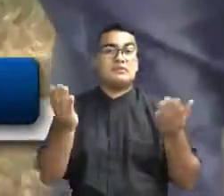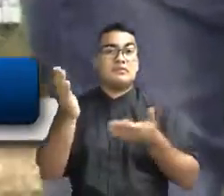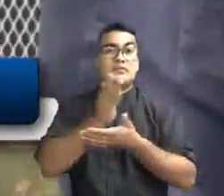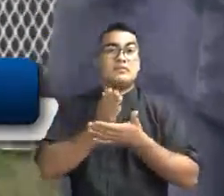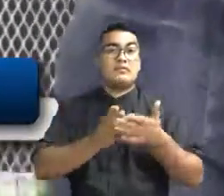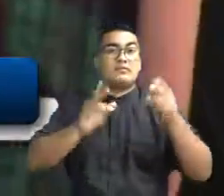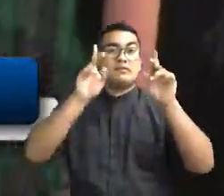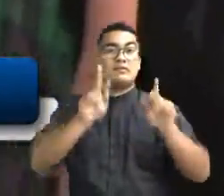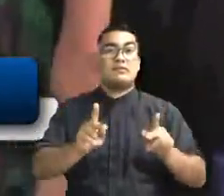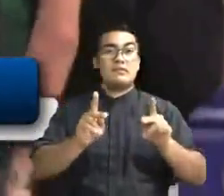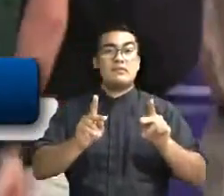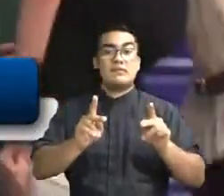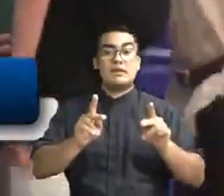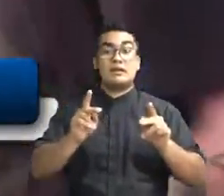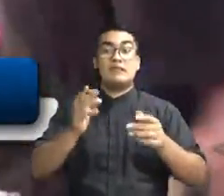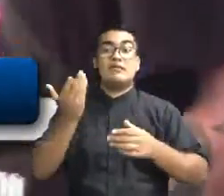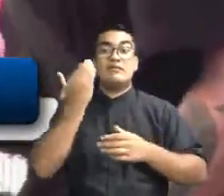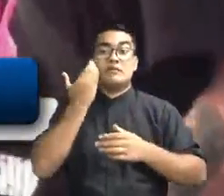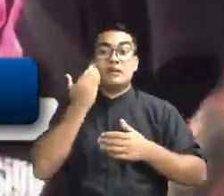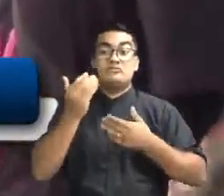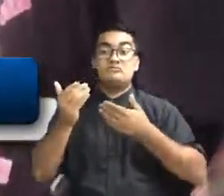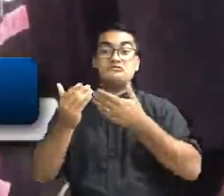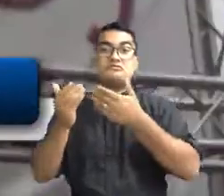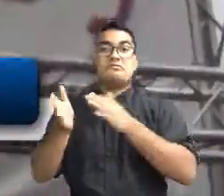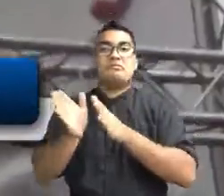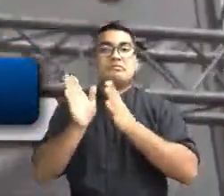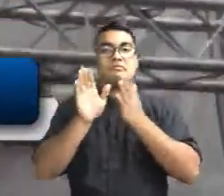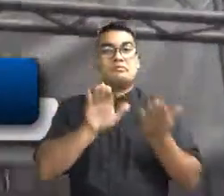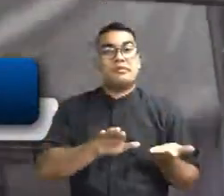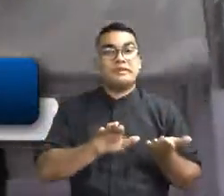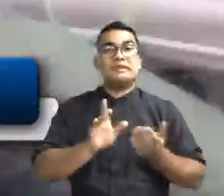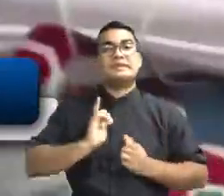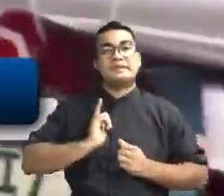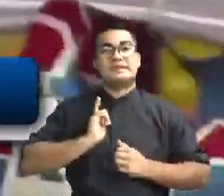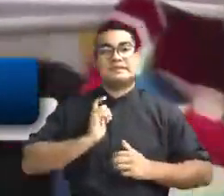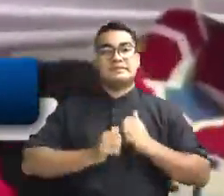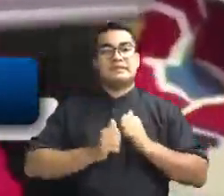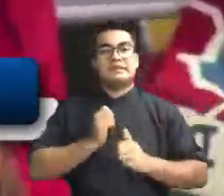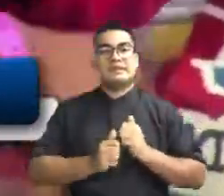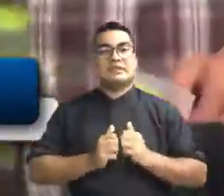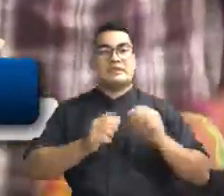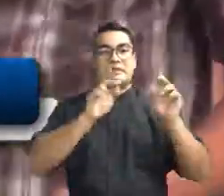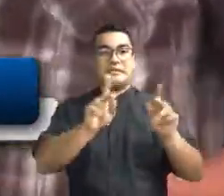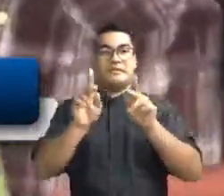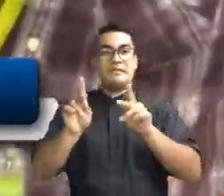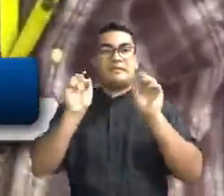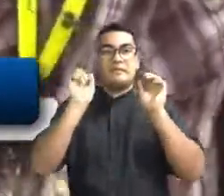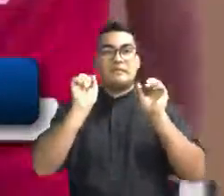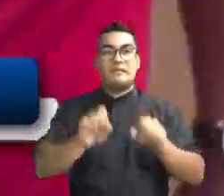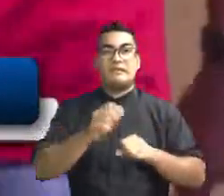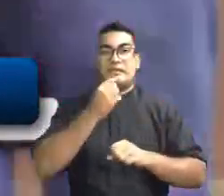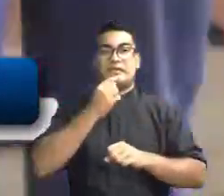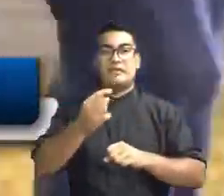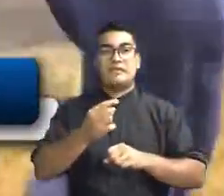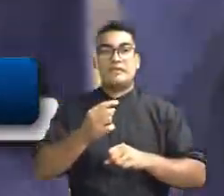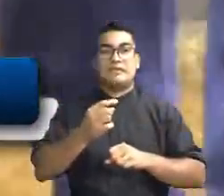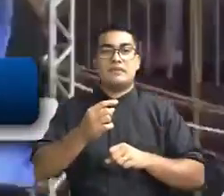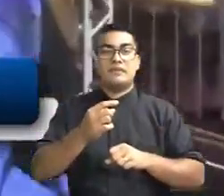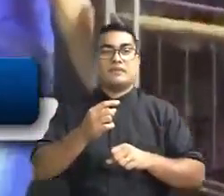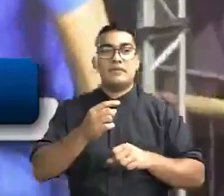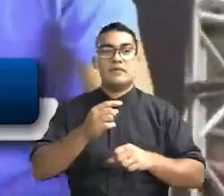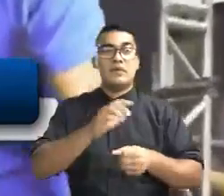esté en una etapa terminal de la enfermedad y que ya tenga complicaciones. Por ejemplo, estos pacientes pueden desarrollar una complicación que se llama hipertensión